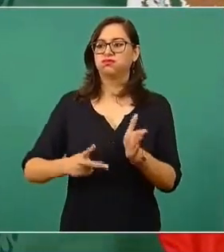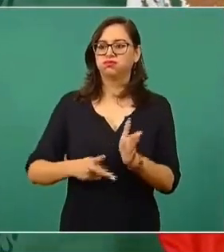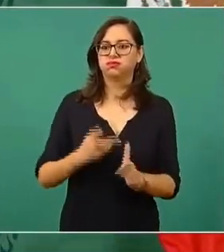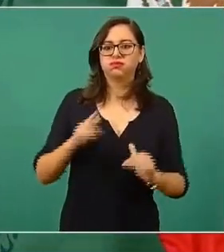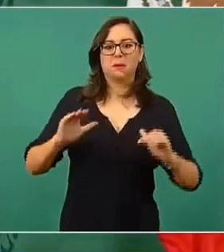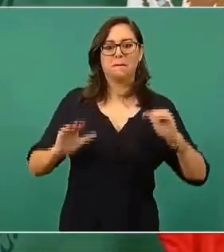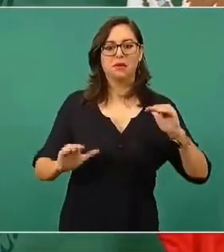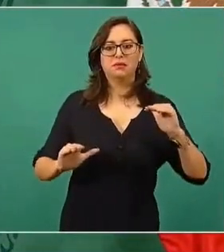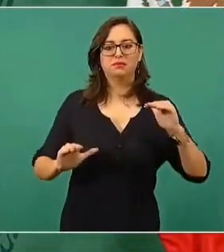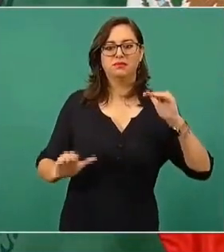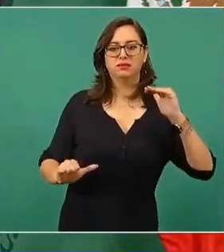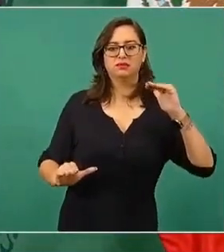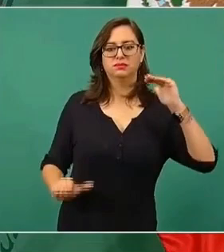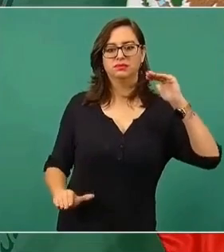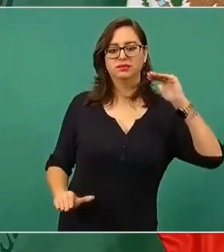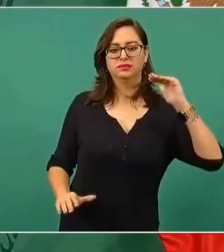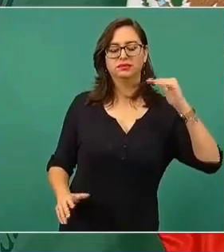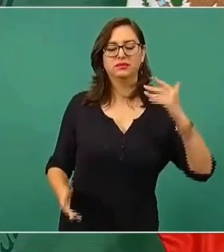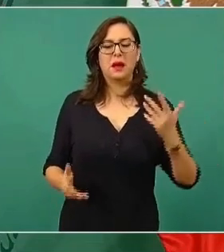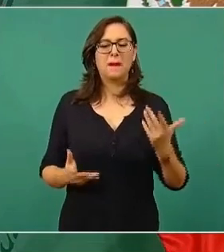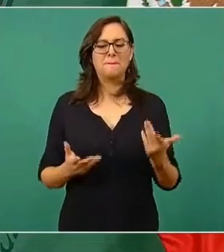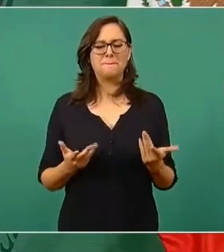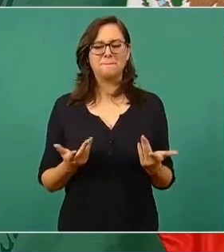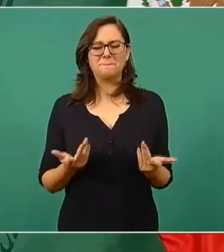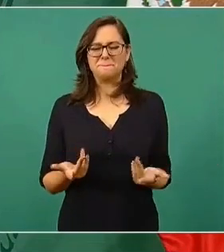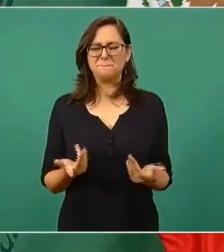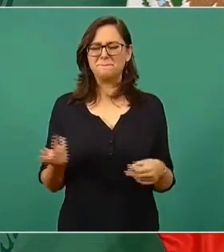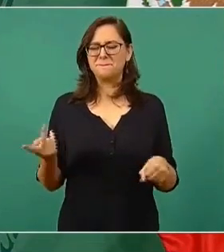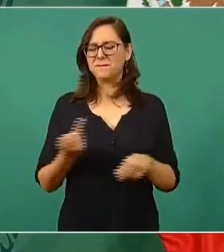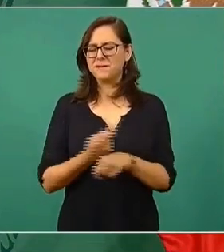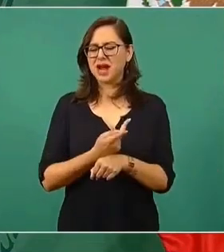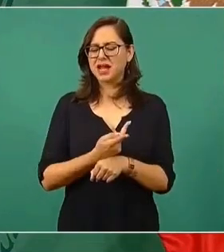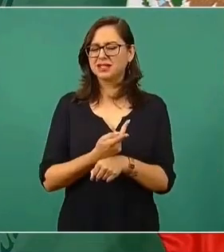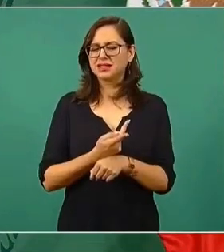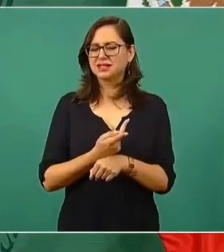eso, ¿sí?, no